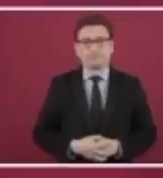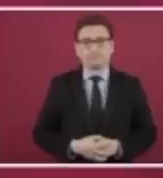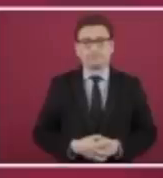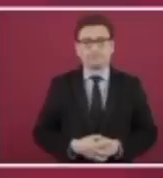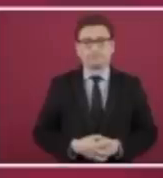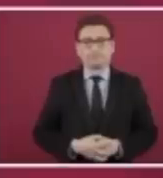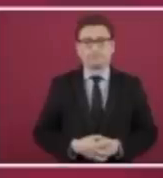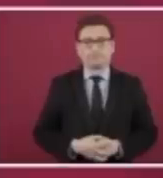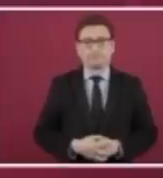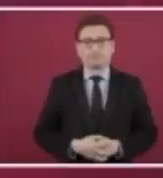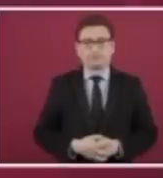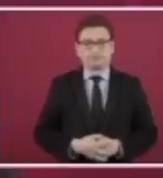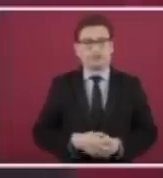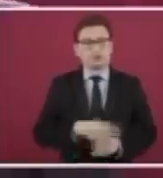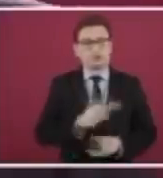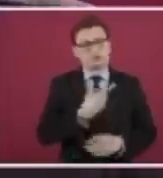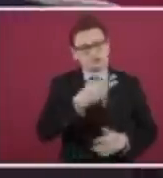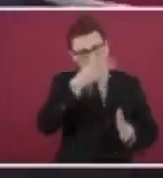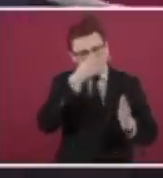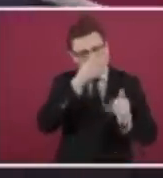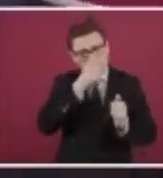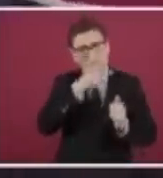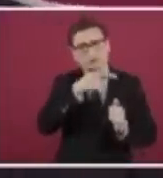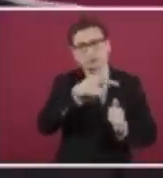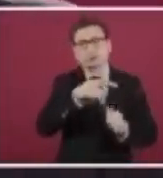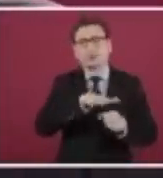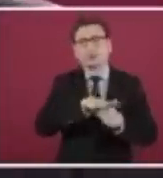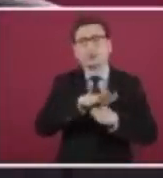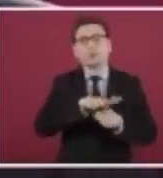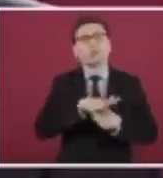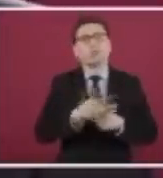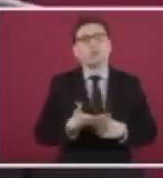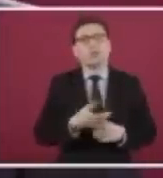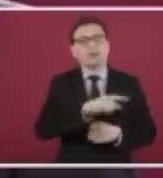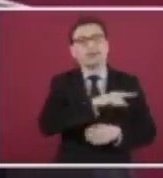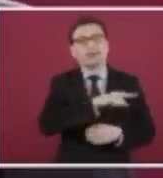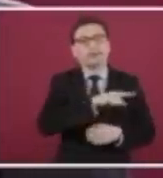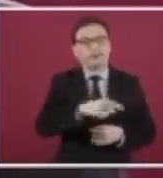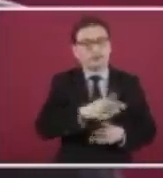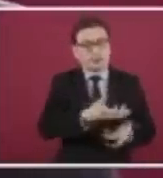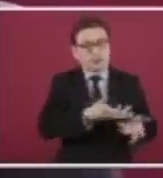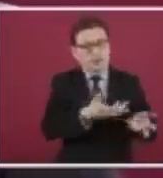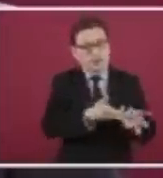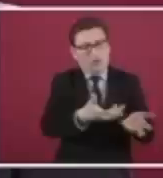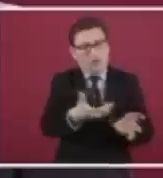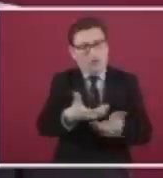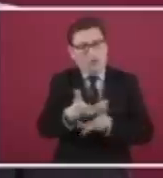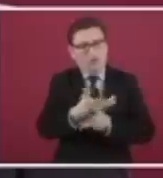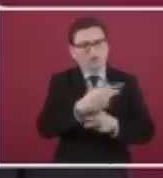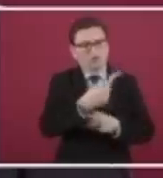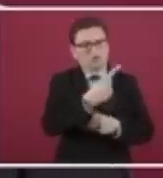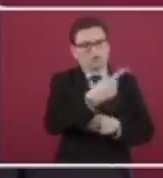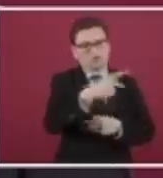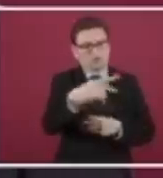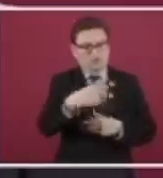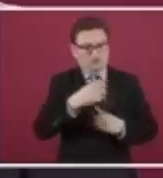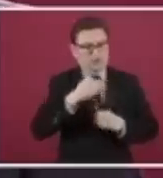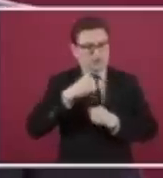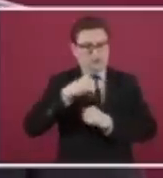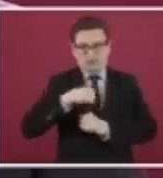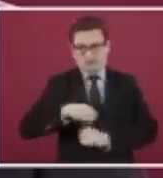se acordó que ellos van a actuar de manera soberana,